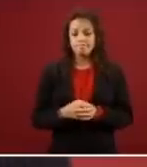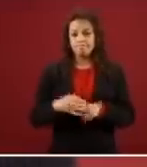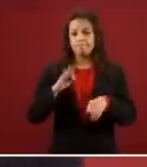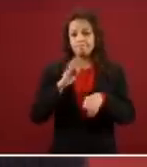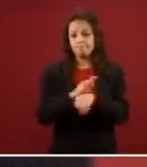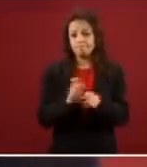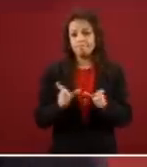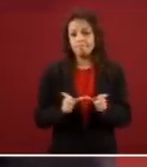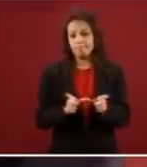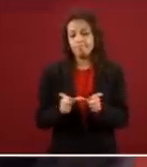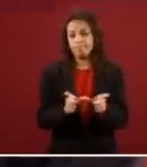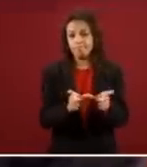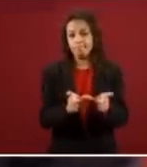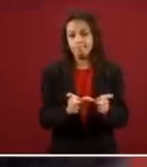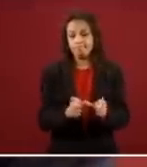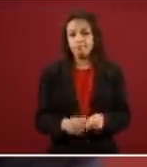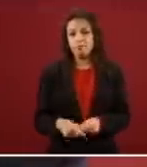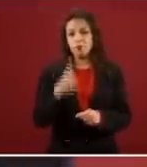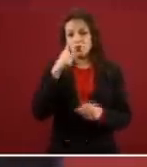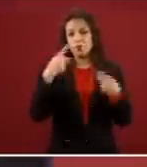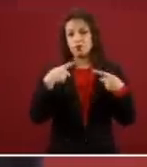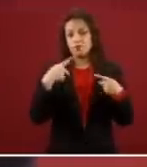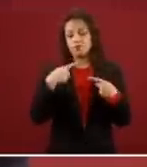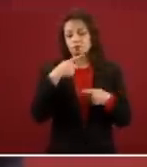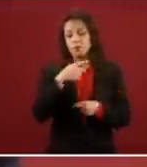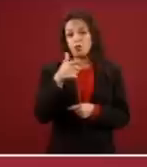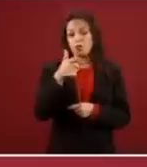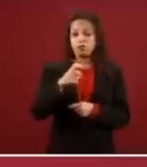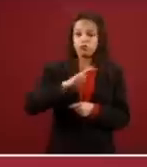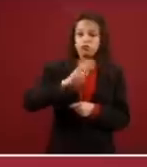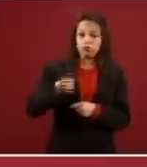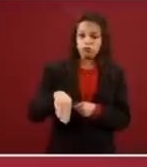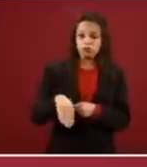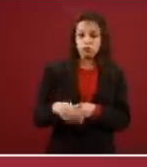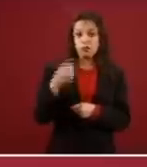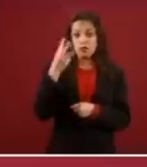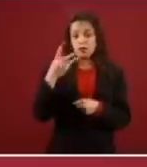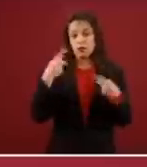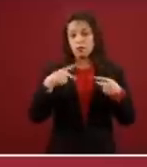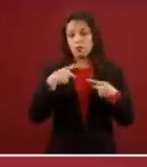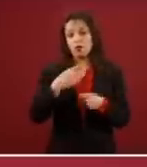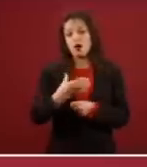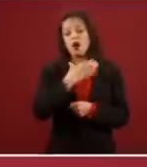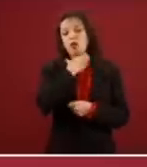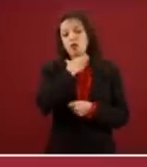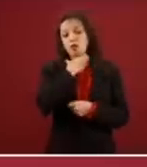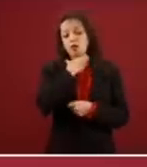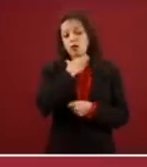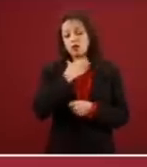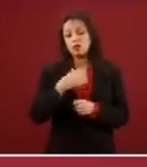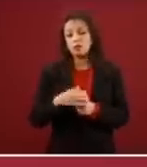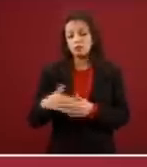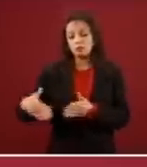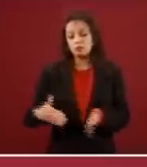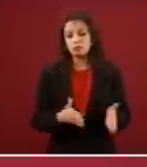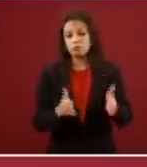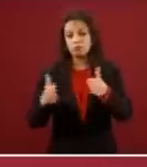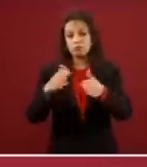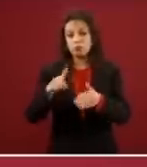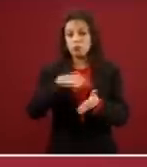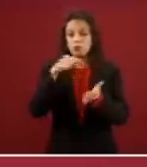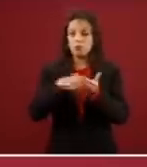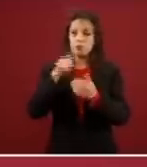uno por un balazo y 3 se ahogaron en un canal en